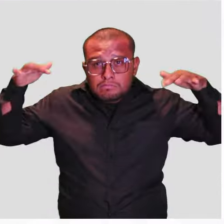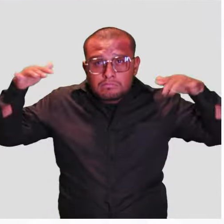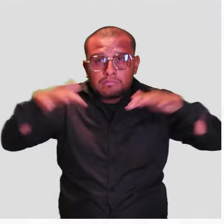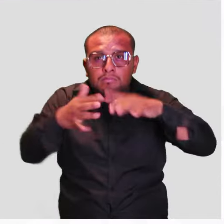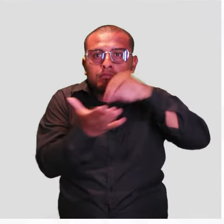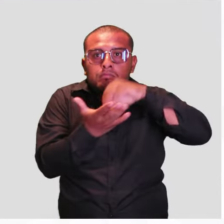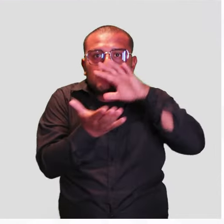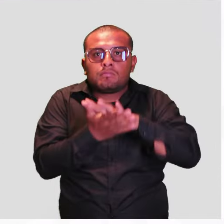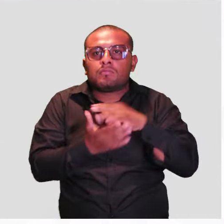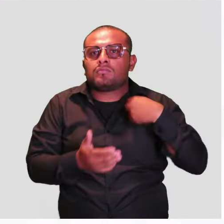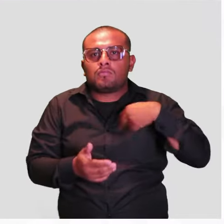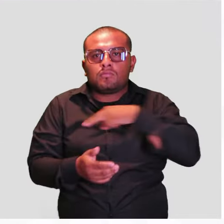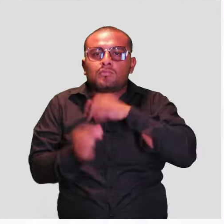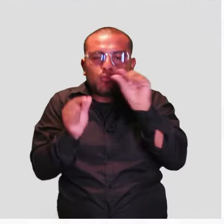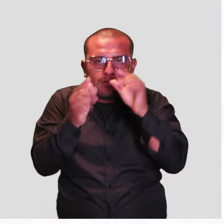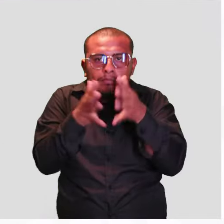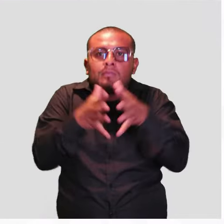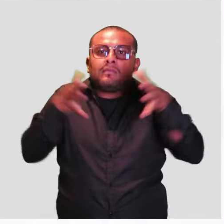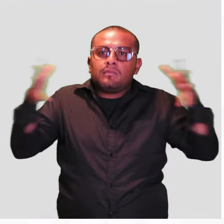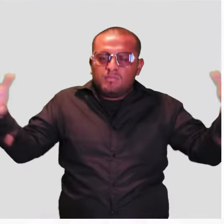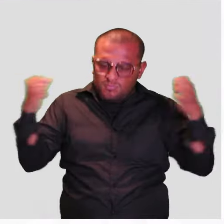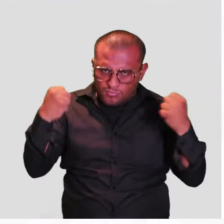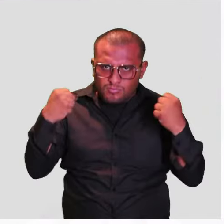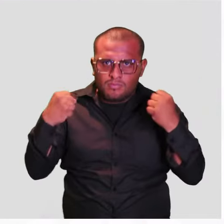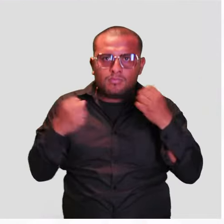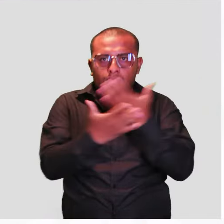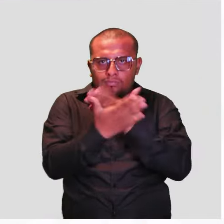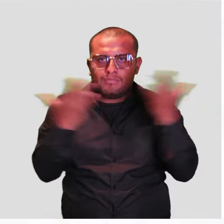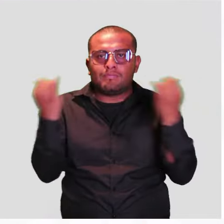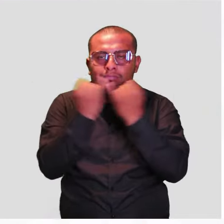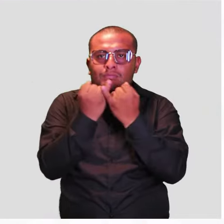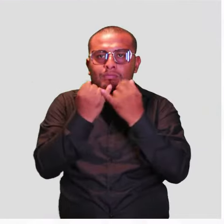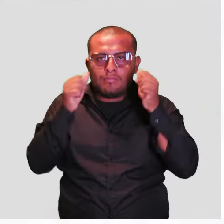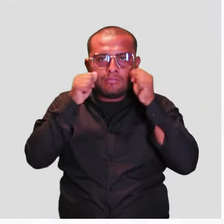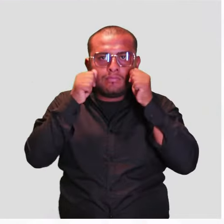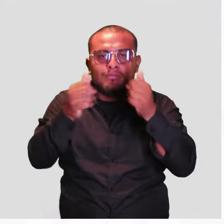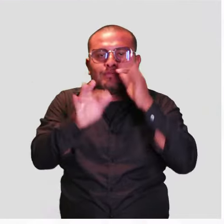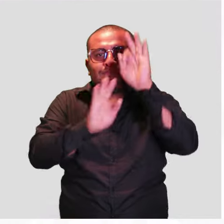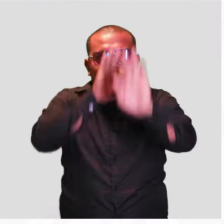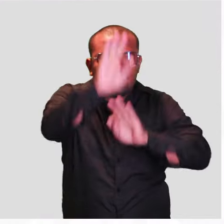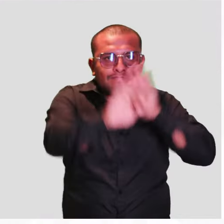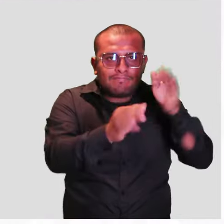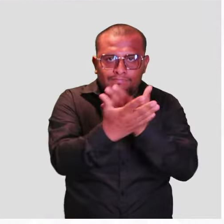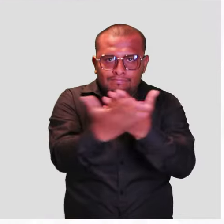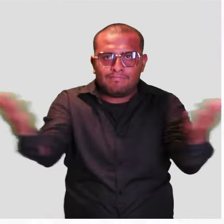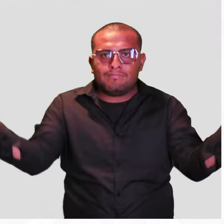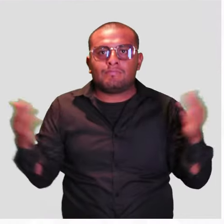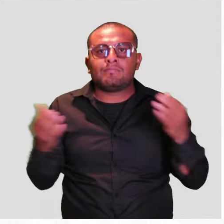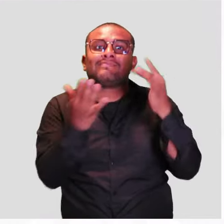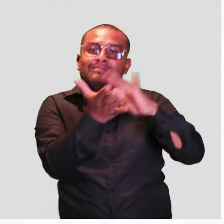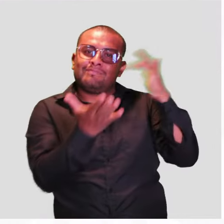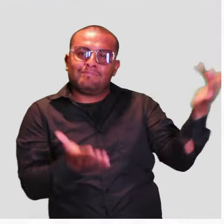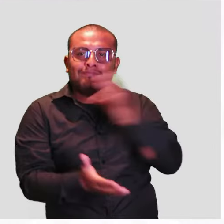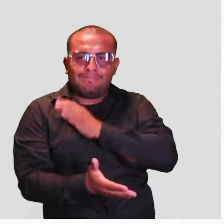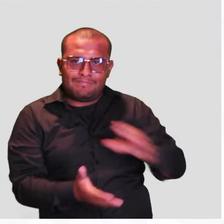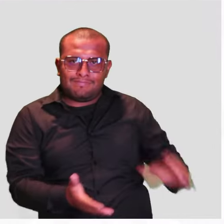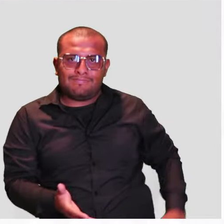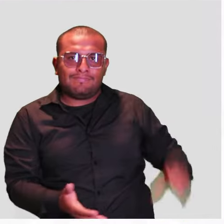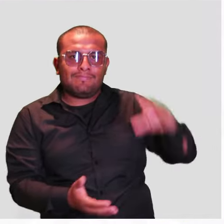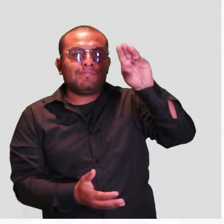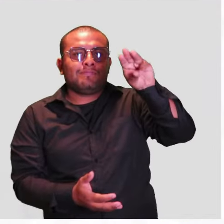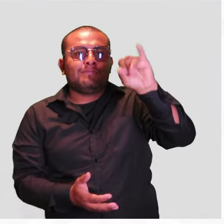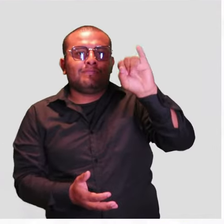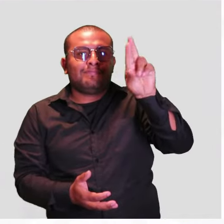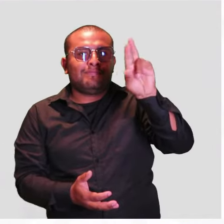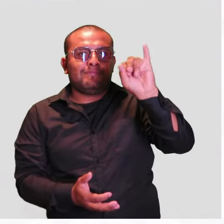a fortalecerlo y vamos a atender a nuestros ciudadanos. Gracias, candidata Miriam Gómez Anaya. Candidata por el